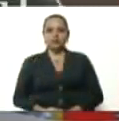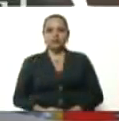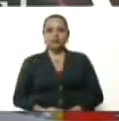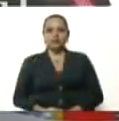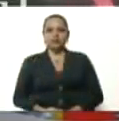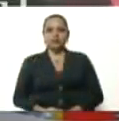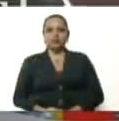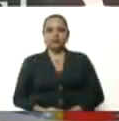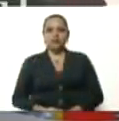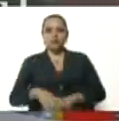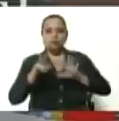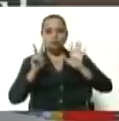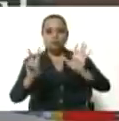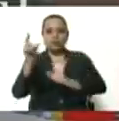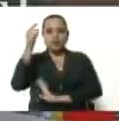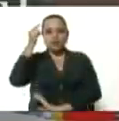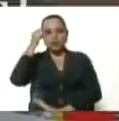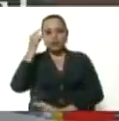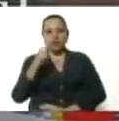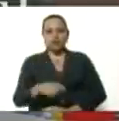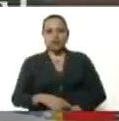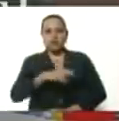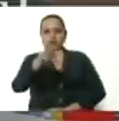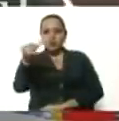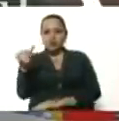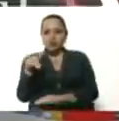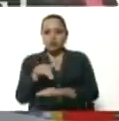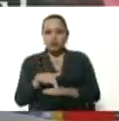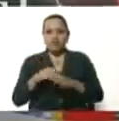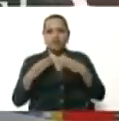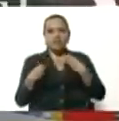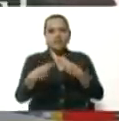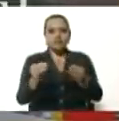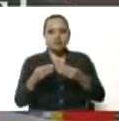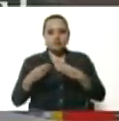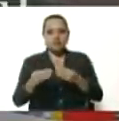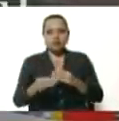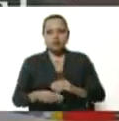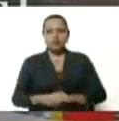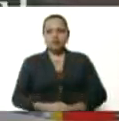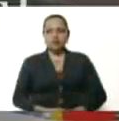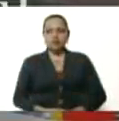estamos en los 7 días nacionales de flexibilización